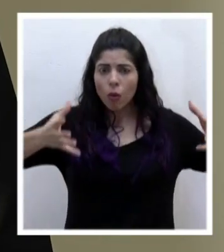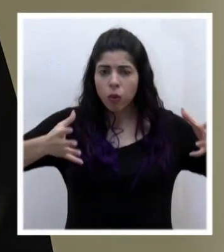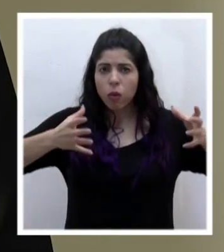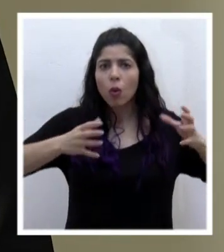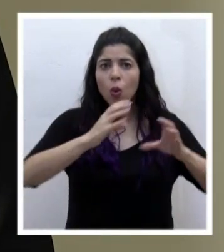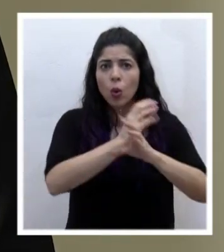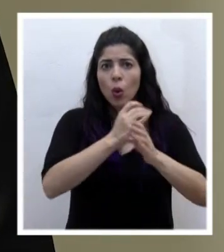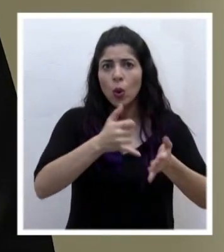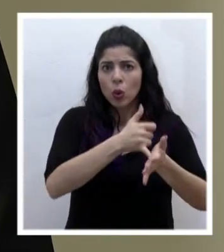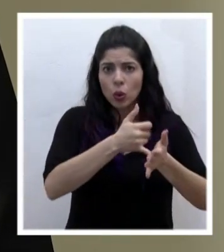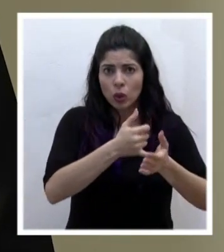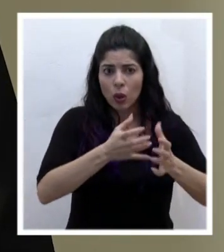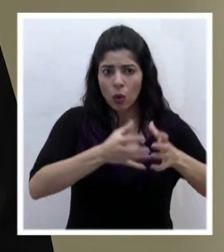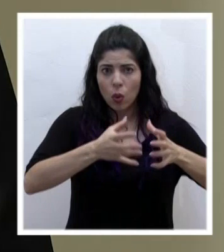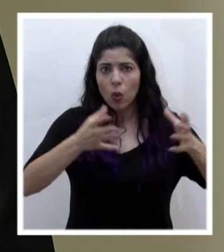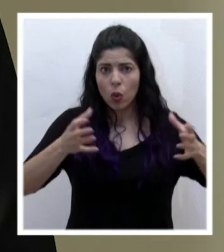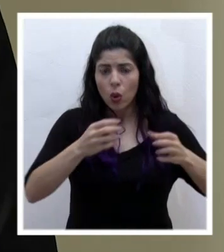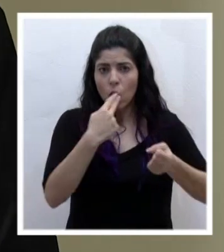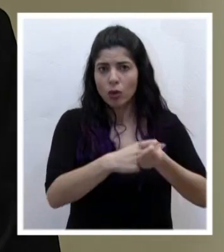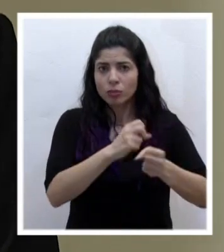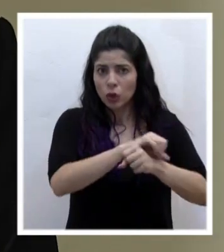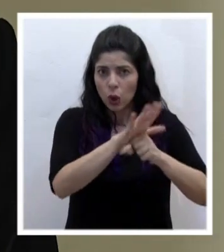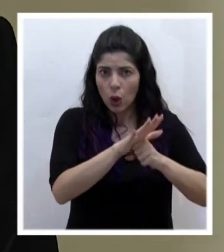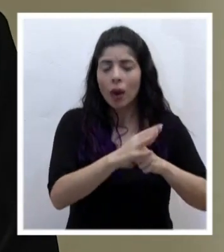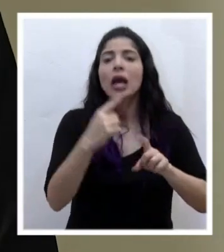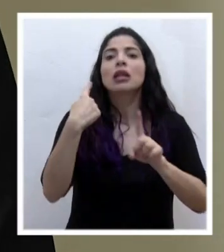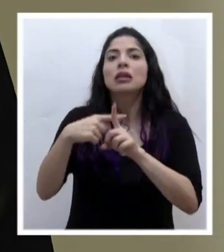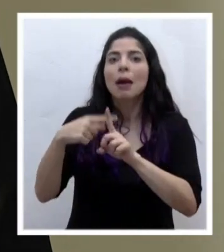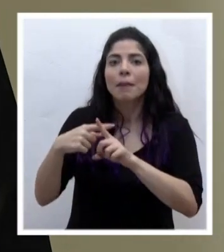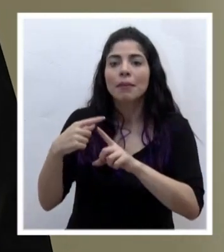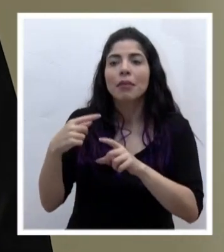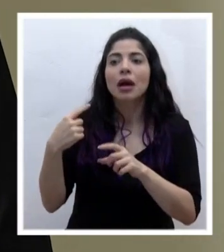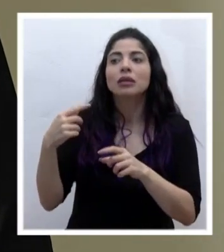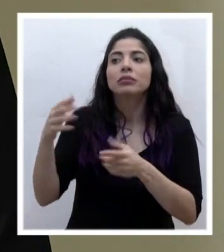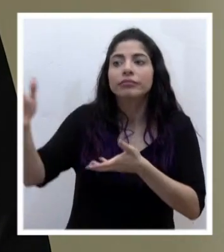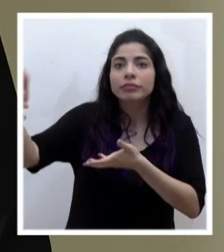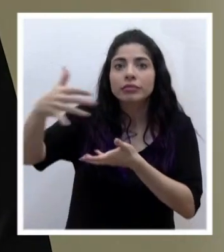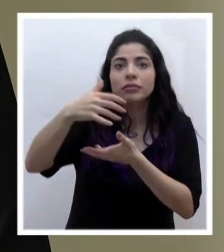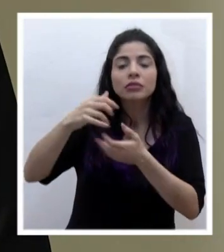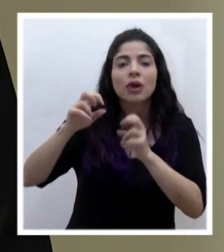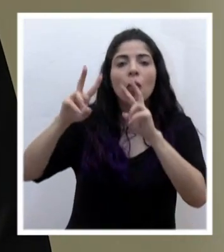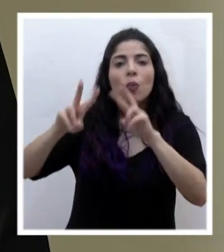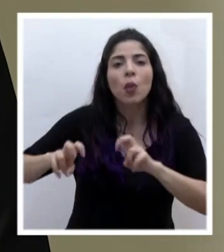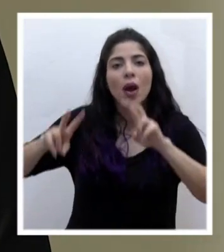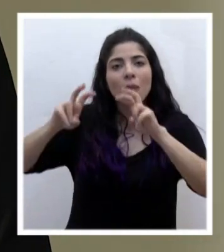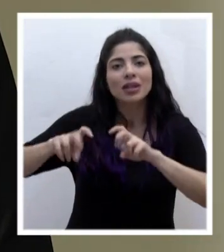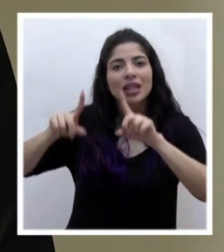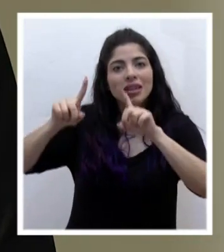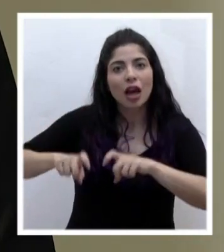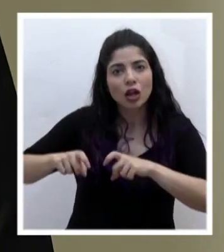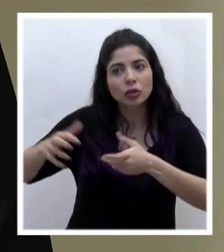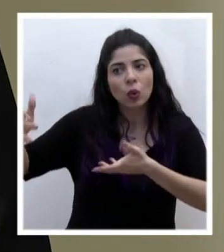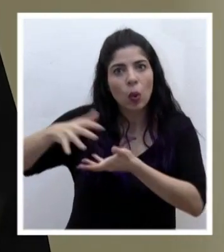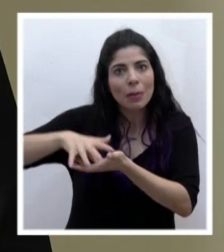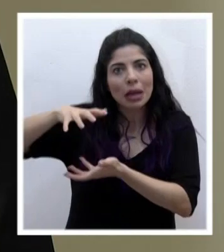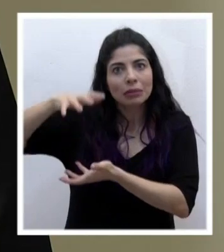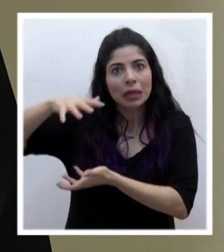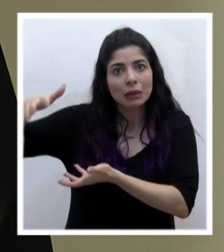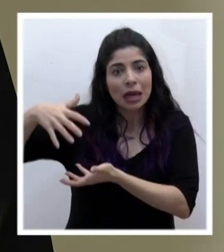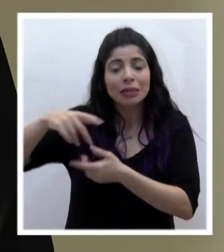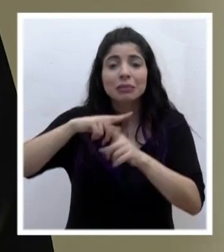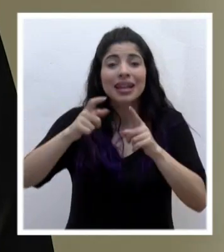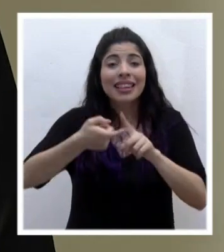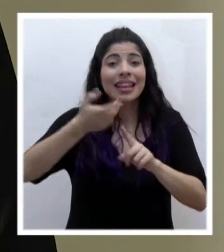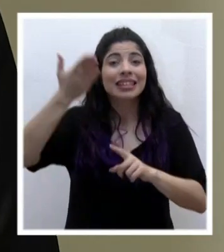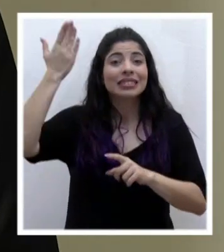de unidades de cuidados intensivos en el SIACO, también hemos conseguido pruebas diagnósticas, pero lo hemos recalcado una y otra vez